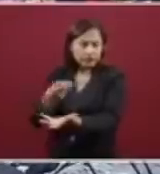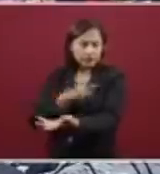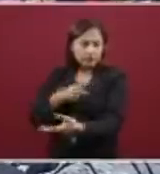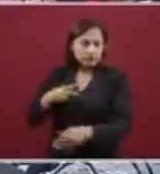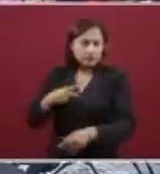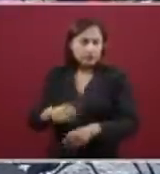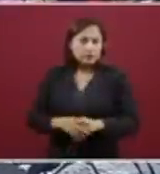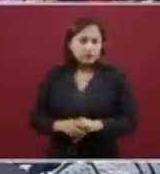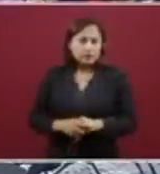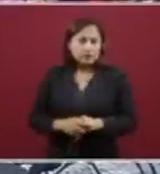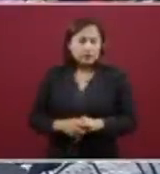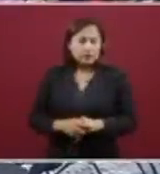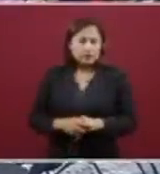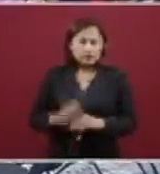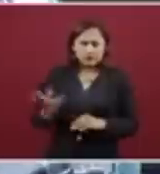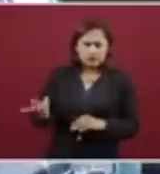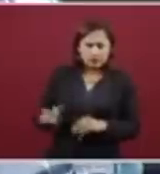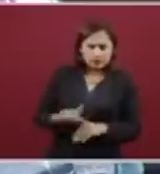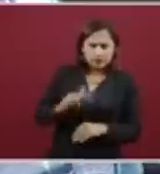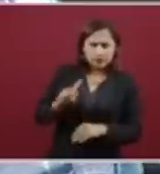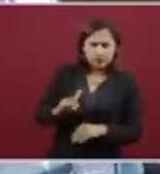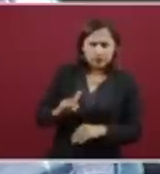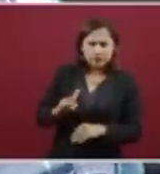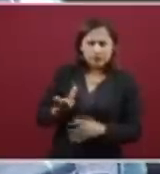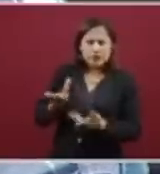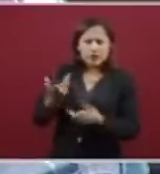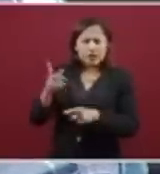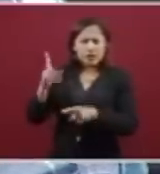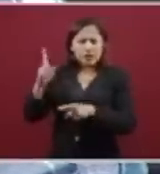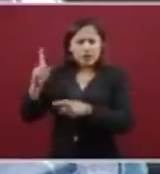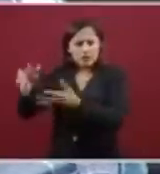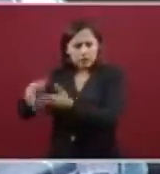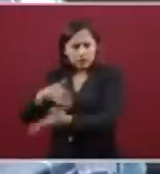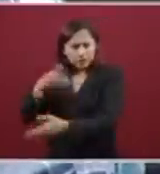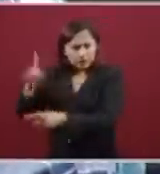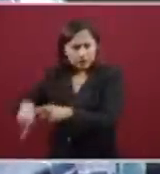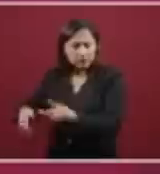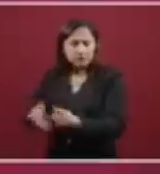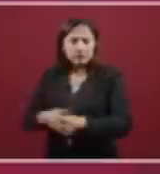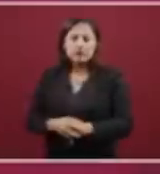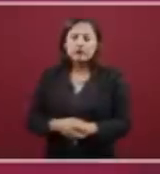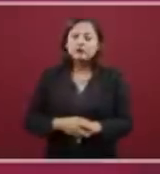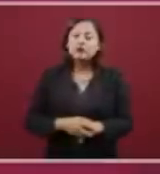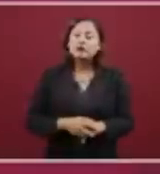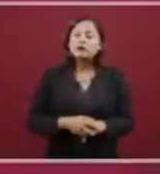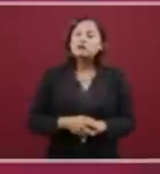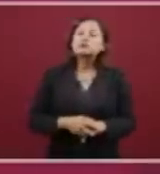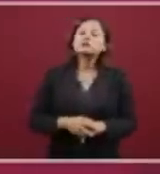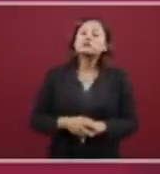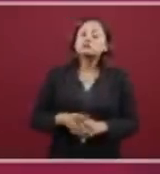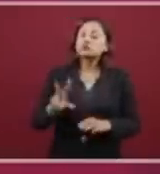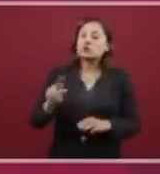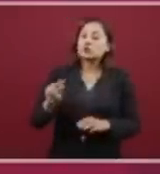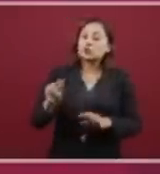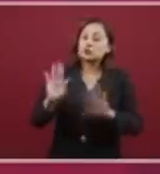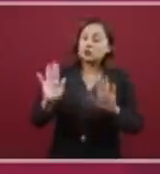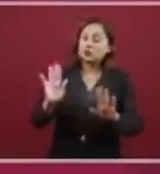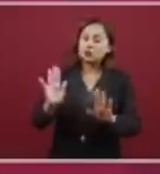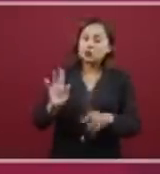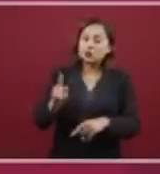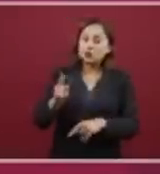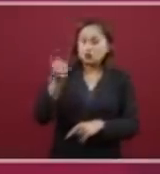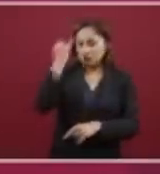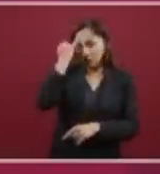si ser querida expropiar expropiar no se ha ido al principio